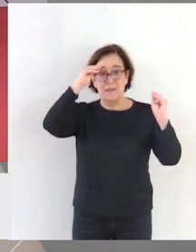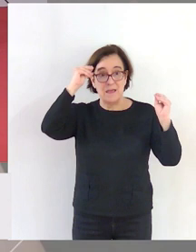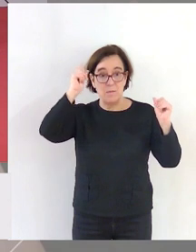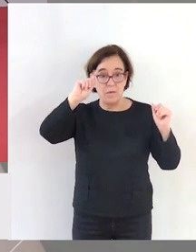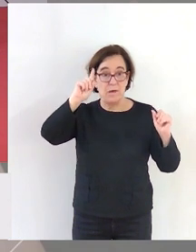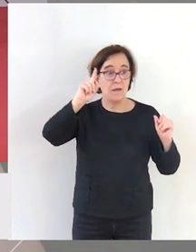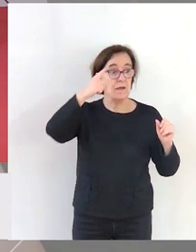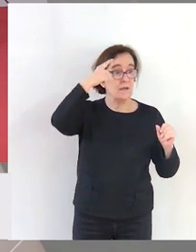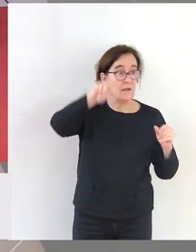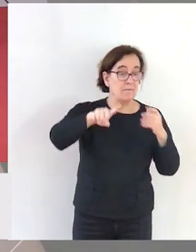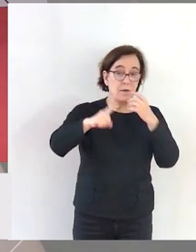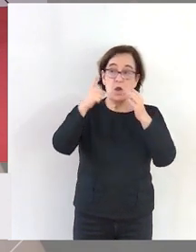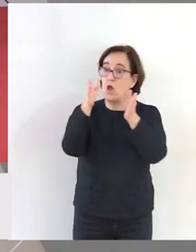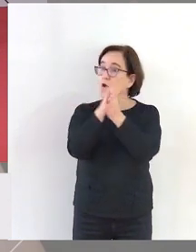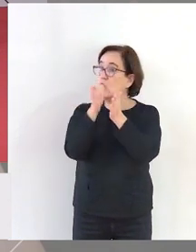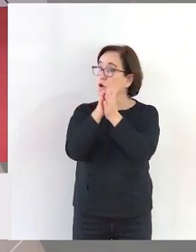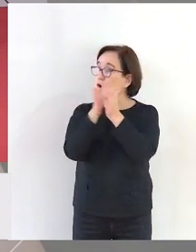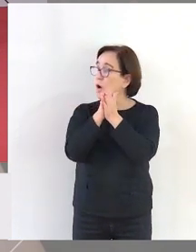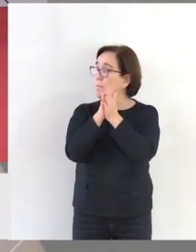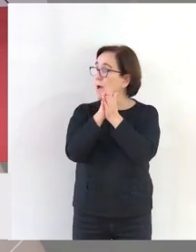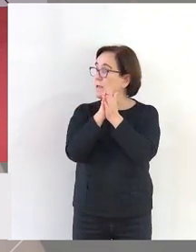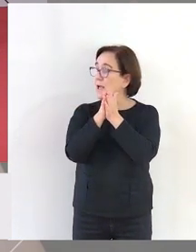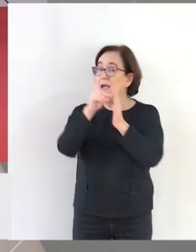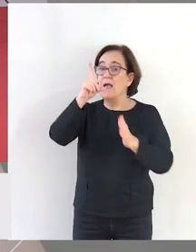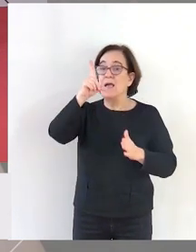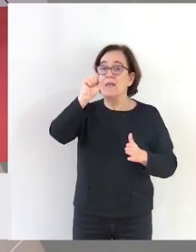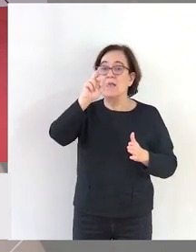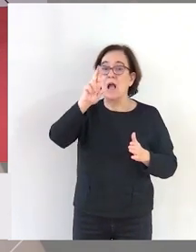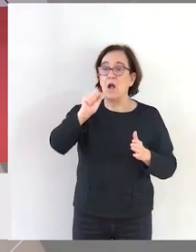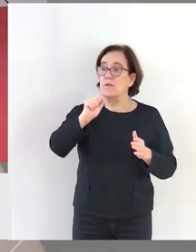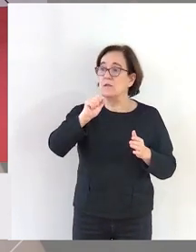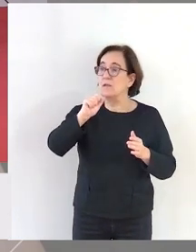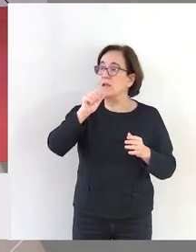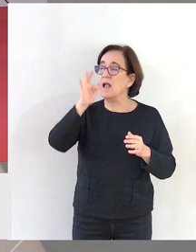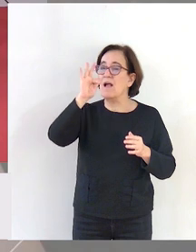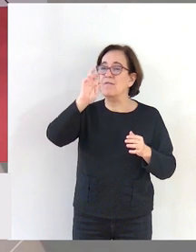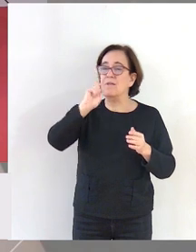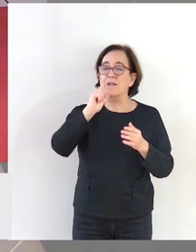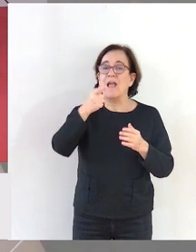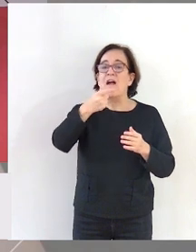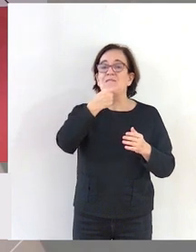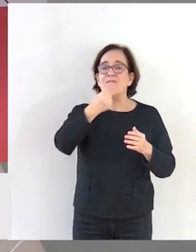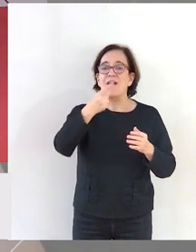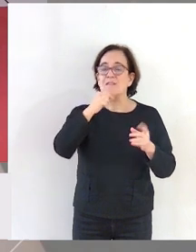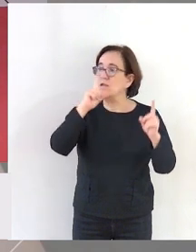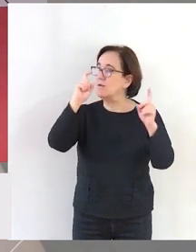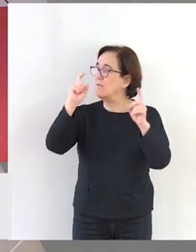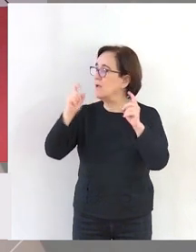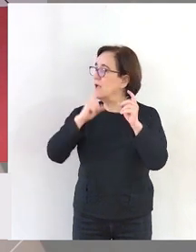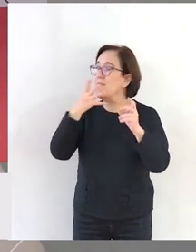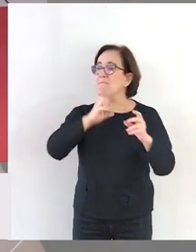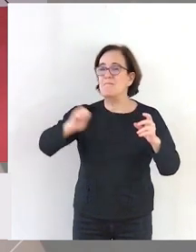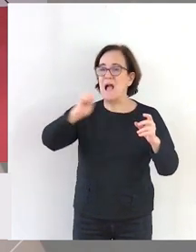eh que está una compañera eh que es Laura está haciendo Laura Fernández es una facilitadora gráfica que está haciendo unas